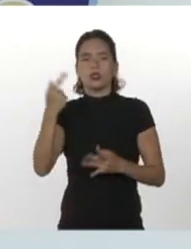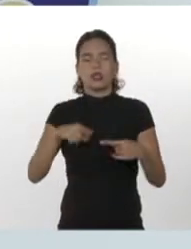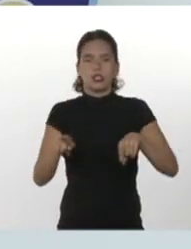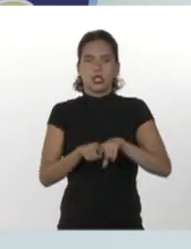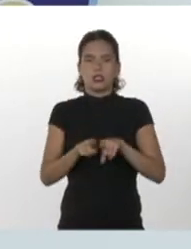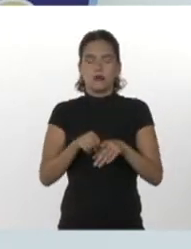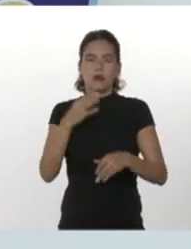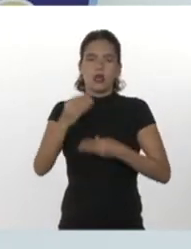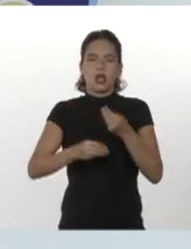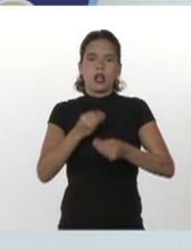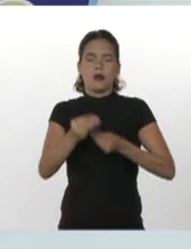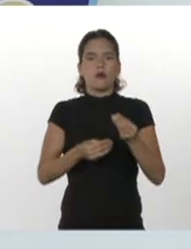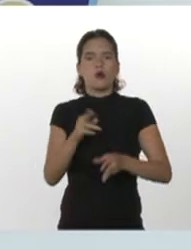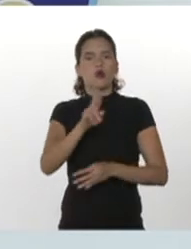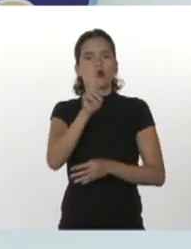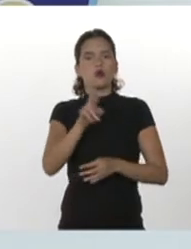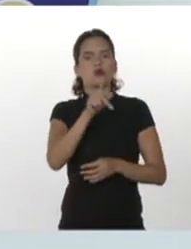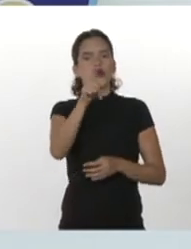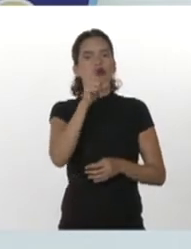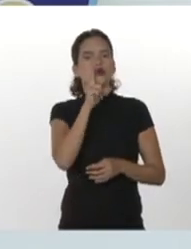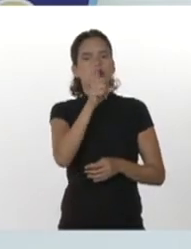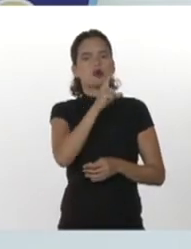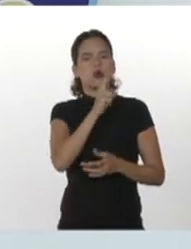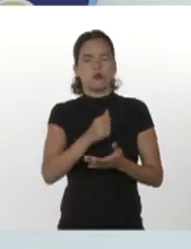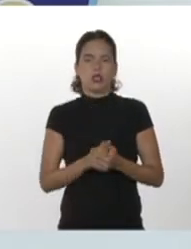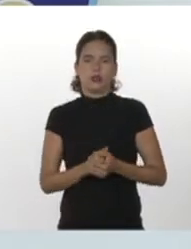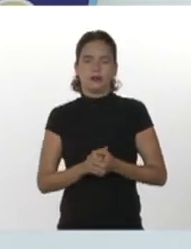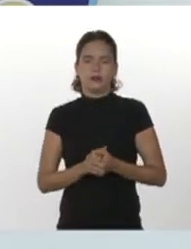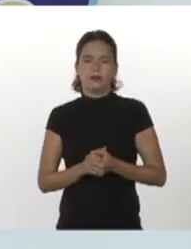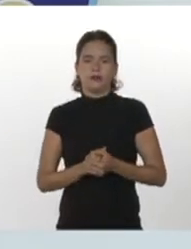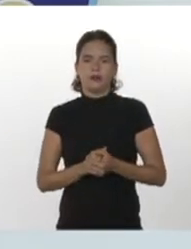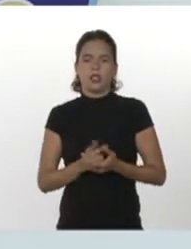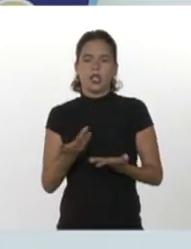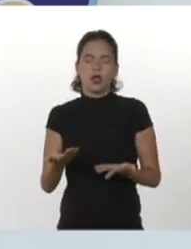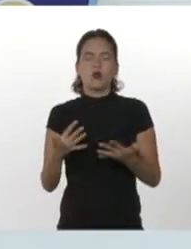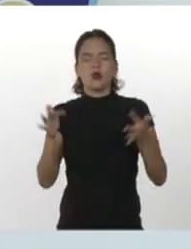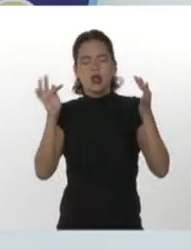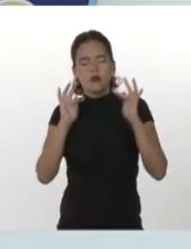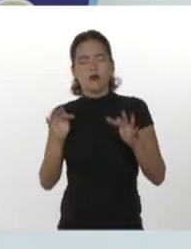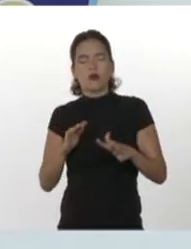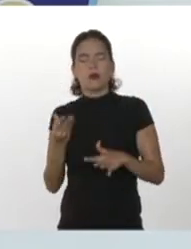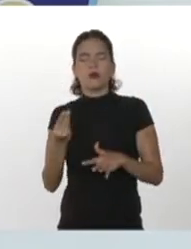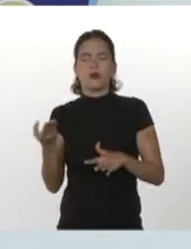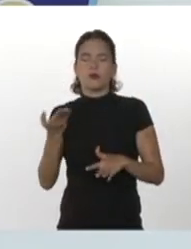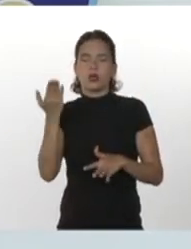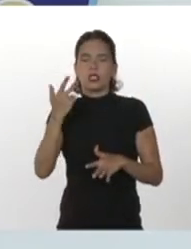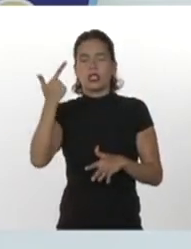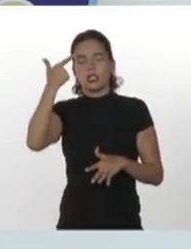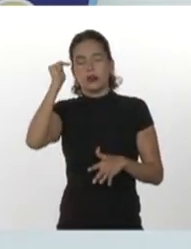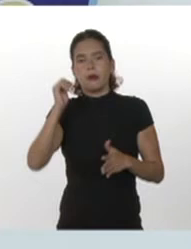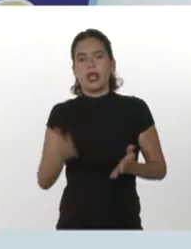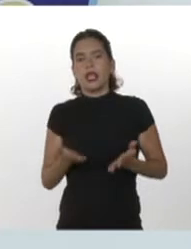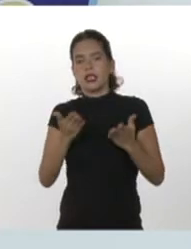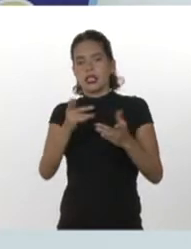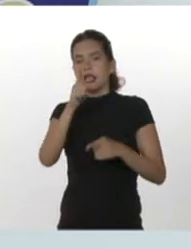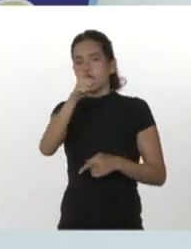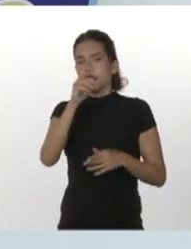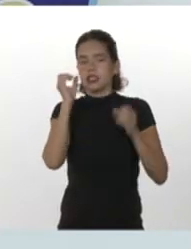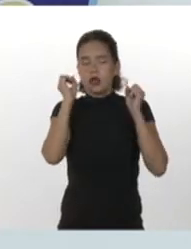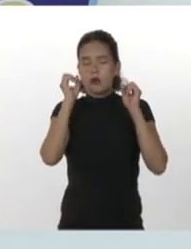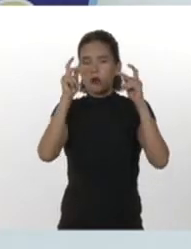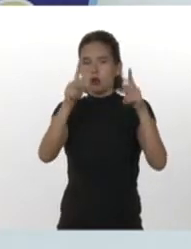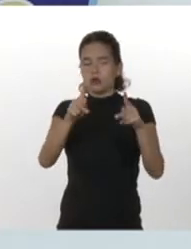también hagamos uso de su nombre. Es una estrategia bien interesante para dar esa